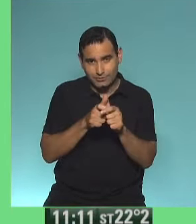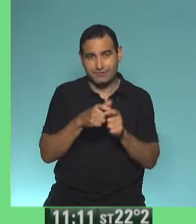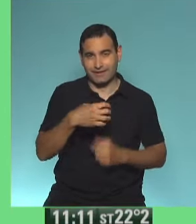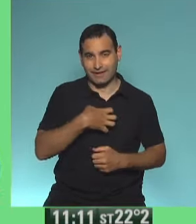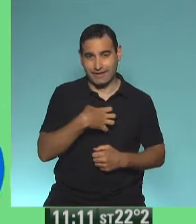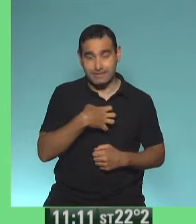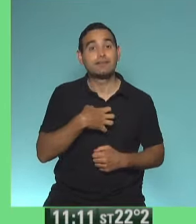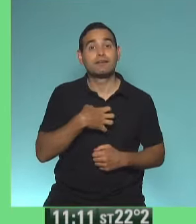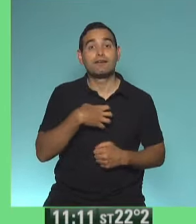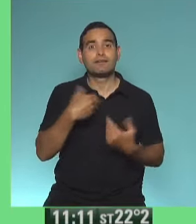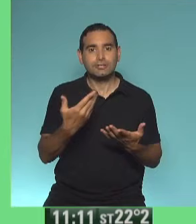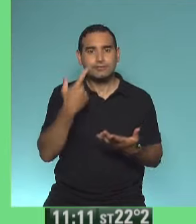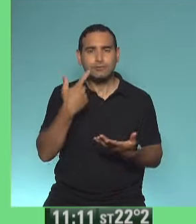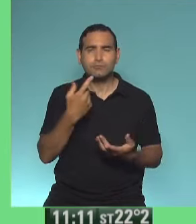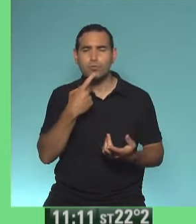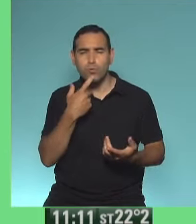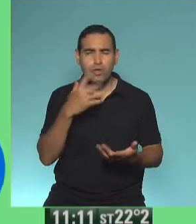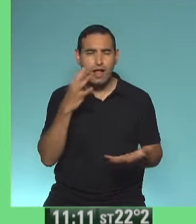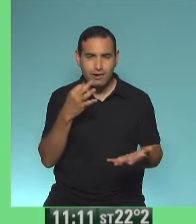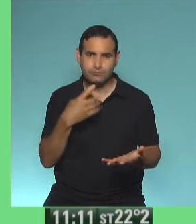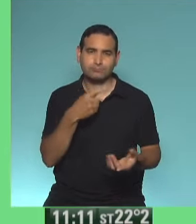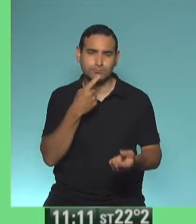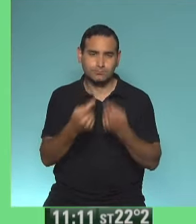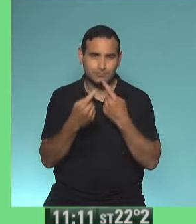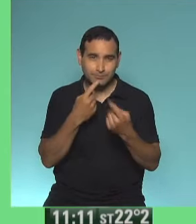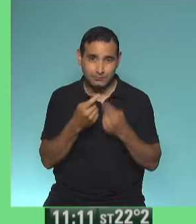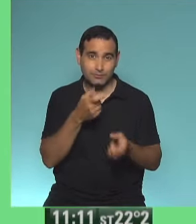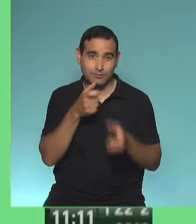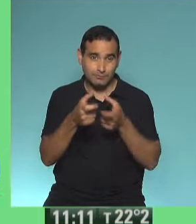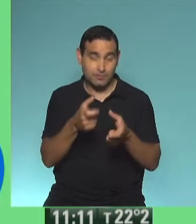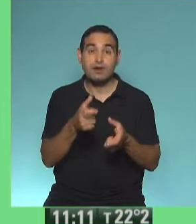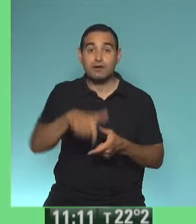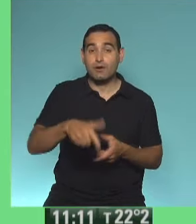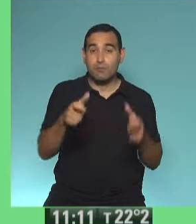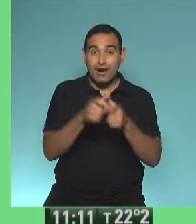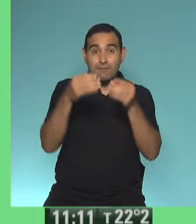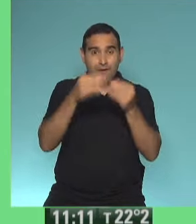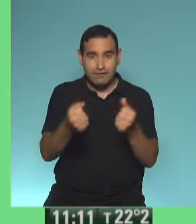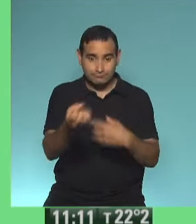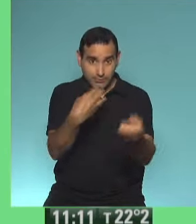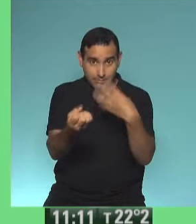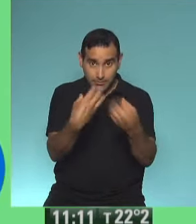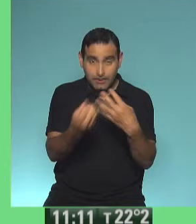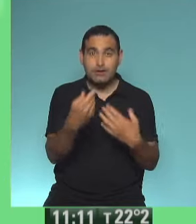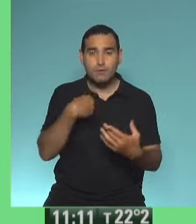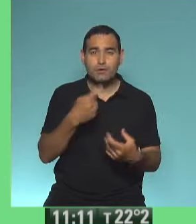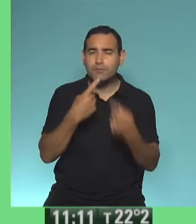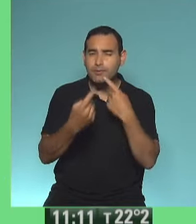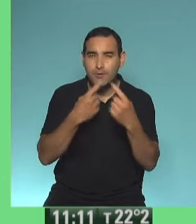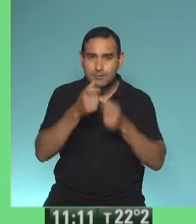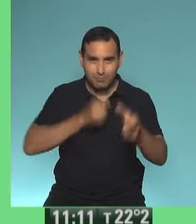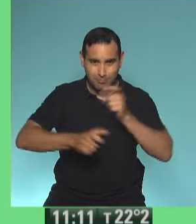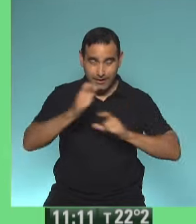del día y así responder cualquier duda. Después de cada programa, chatea con nuestro bot y contestá las